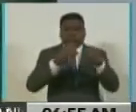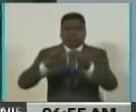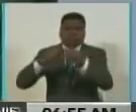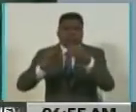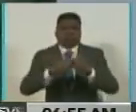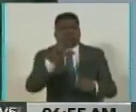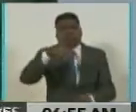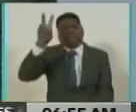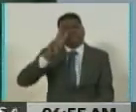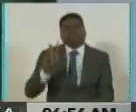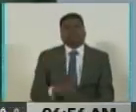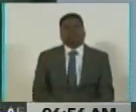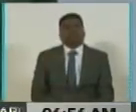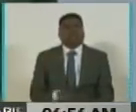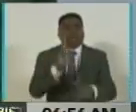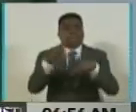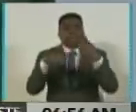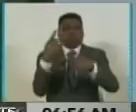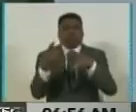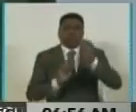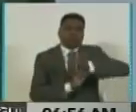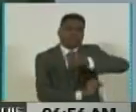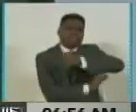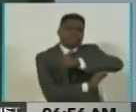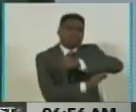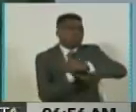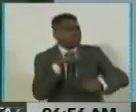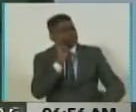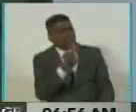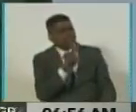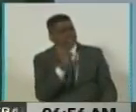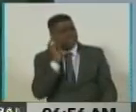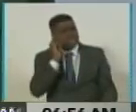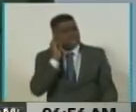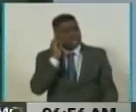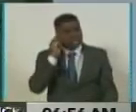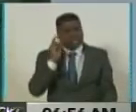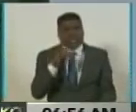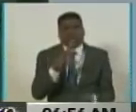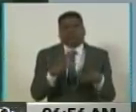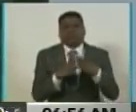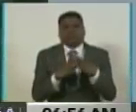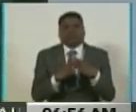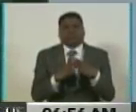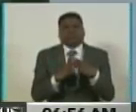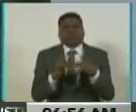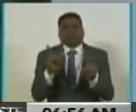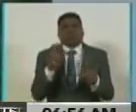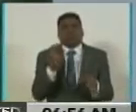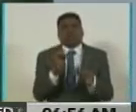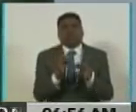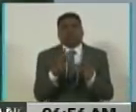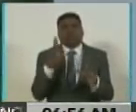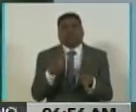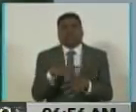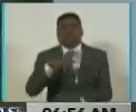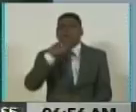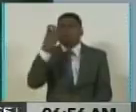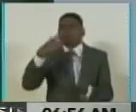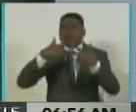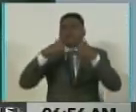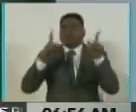que apoyan este proceso, que ven en todos los modelos progresistas de la región una suerte de grito de libertad, de un